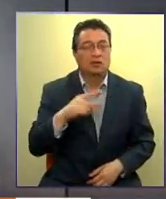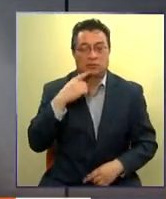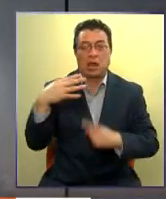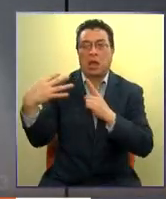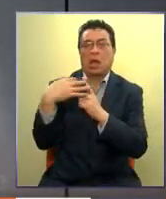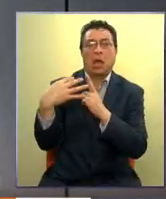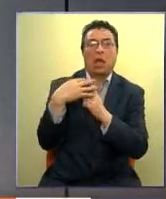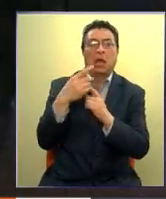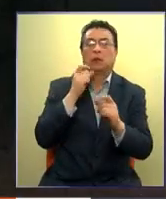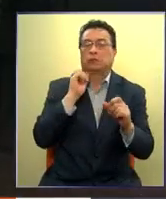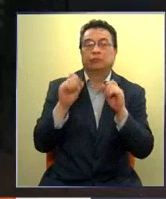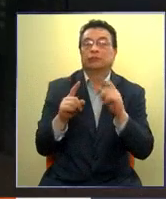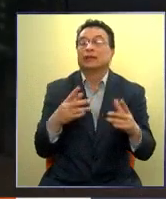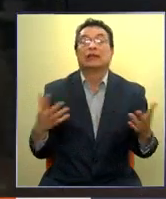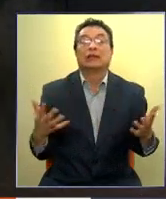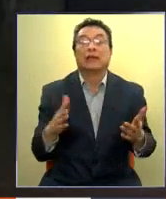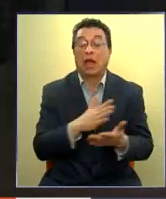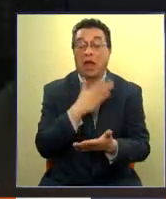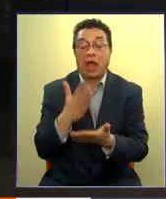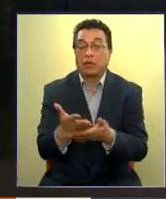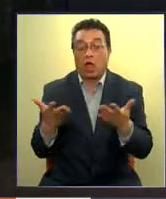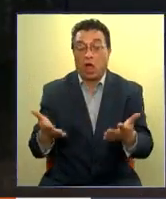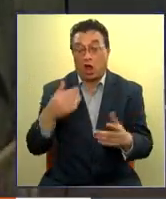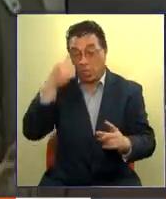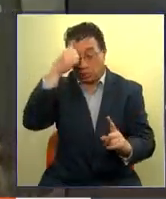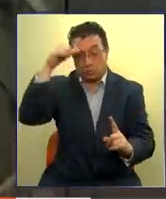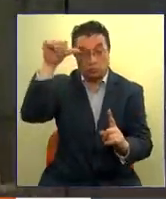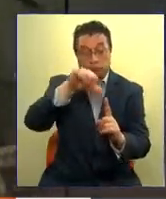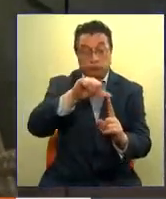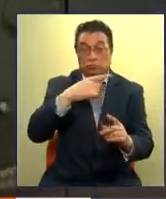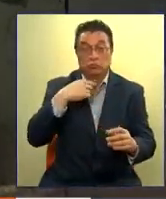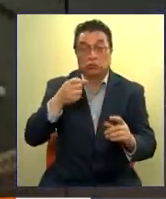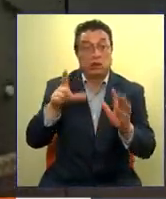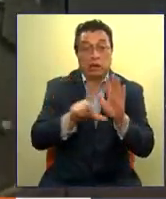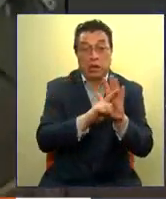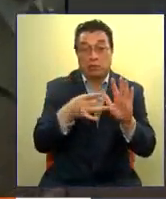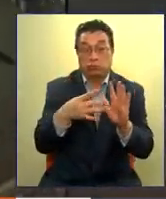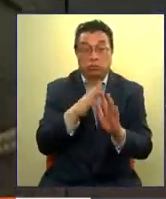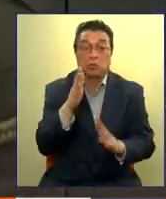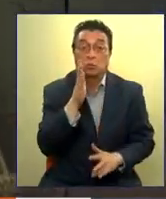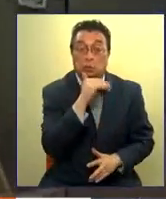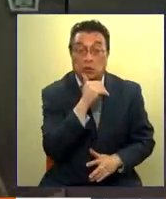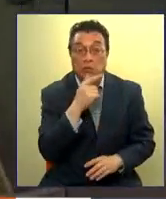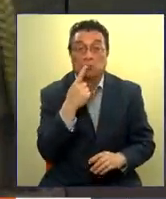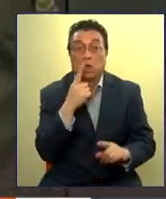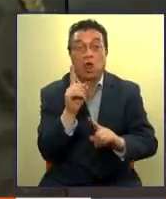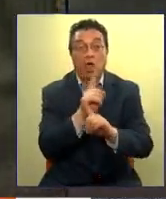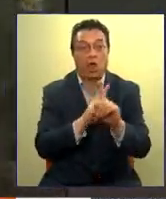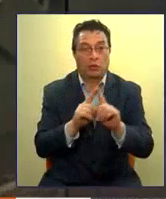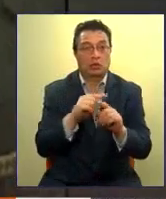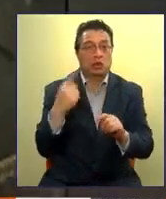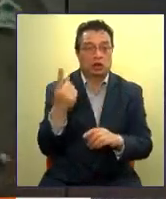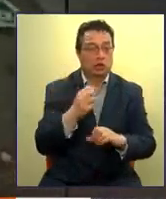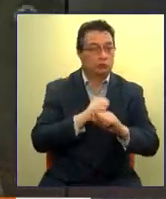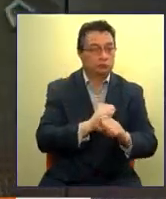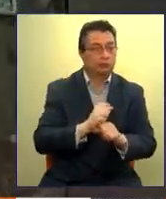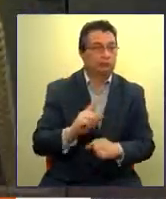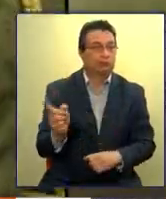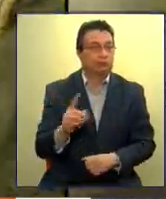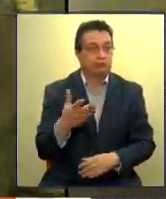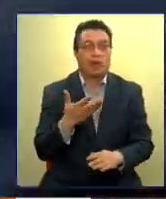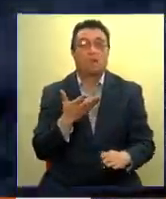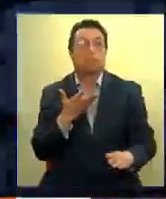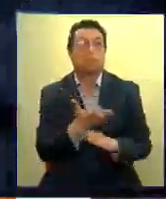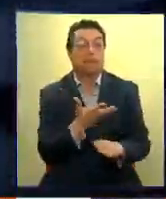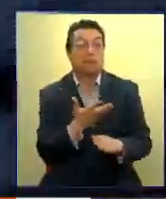planteando que hasta hoy no ha sido condenado penalmente por delitos argumentos que no convencieron a la oposición donde incluso pidieron